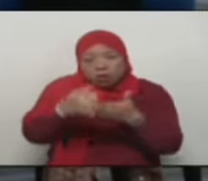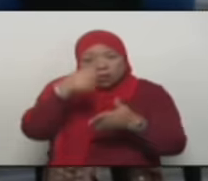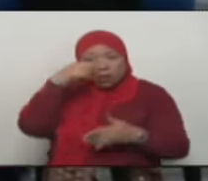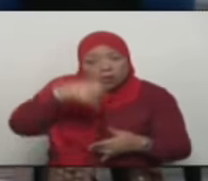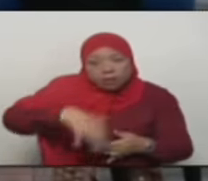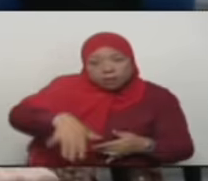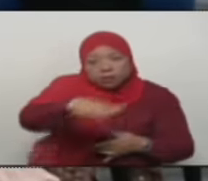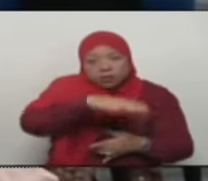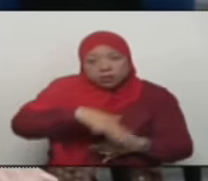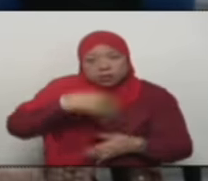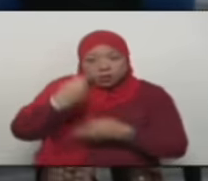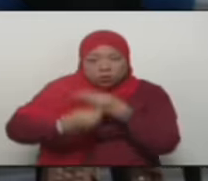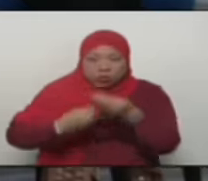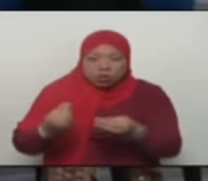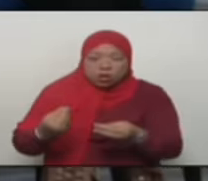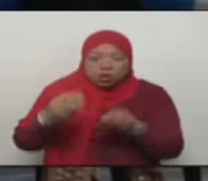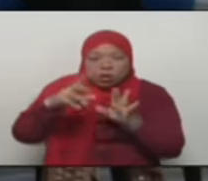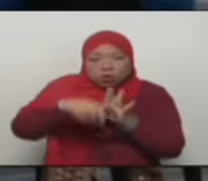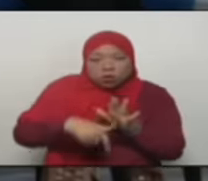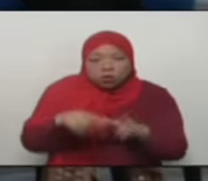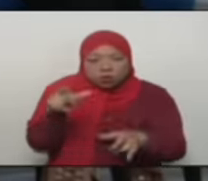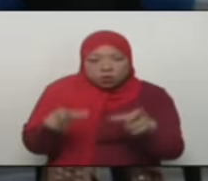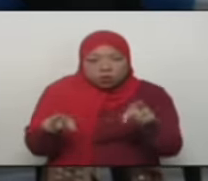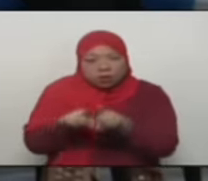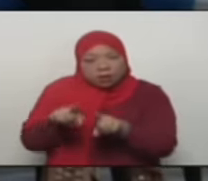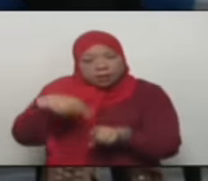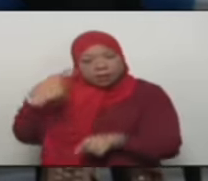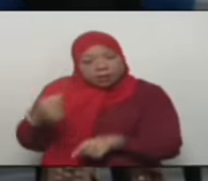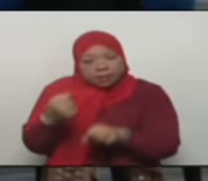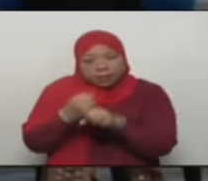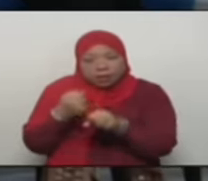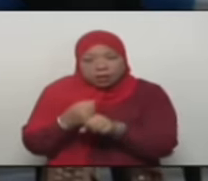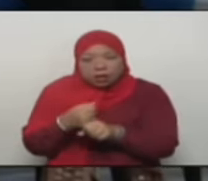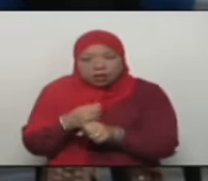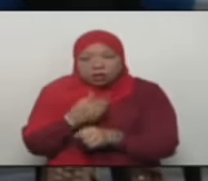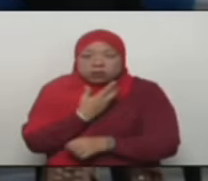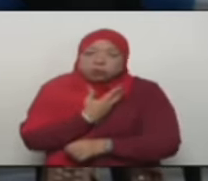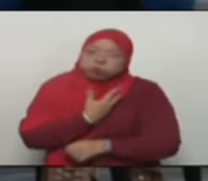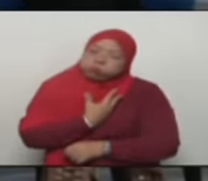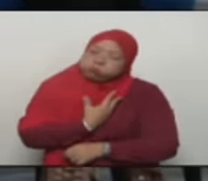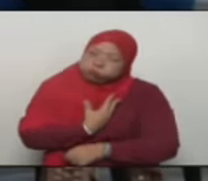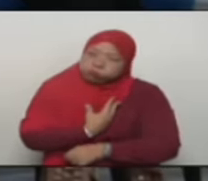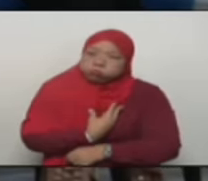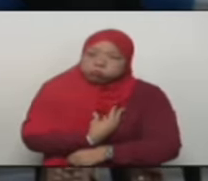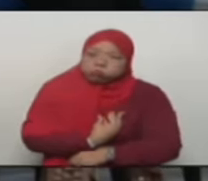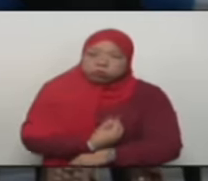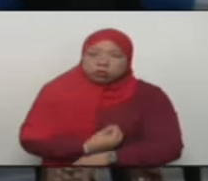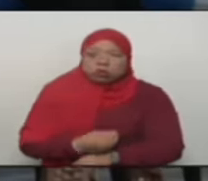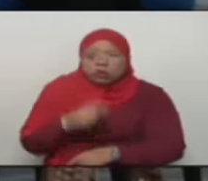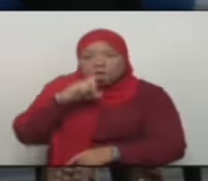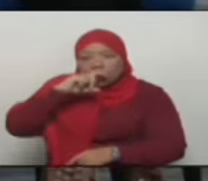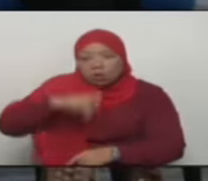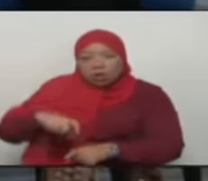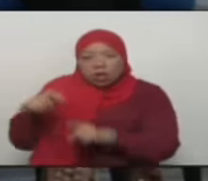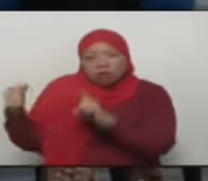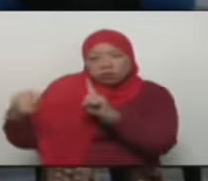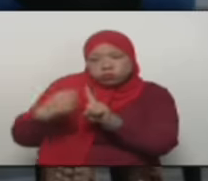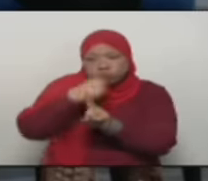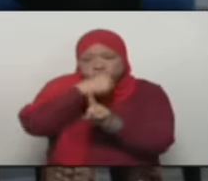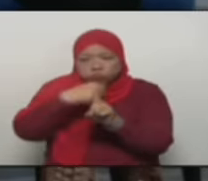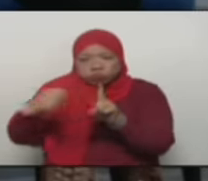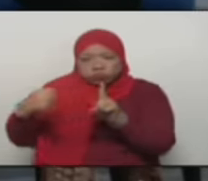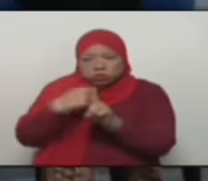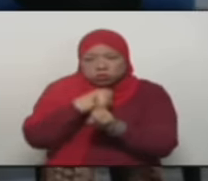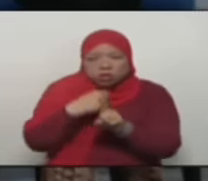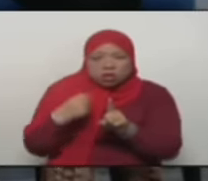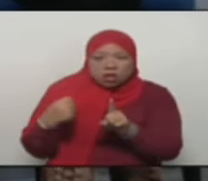Venezuela te lo está arrebatando. Inmediatamente después aparece el resentimiento, y después del resentimiento, el odio, la violencia, el